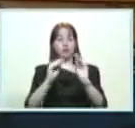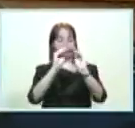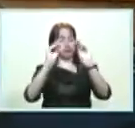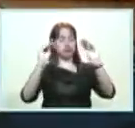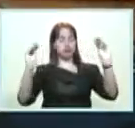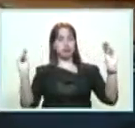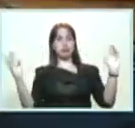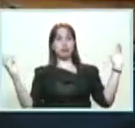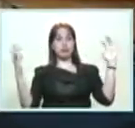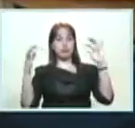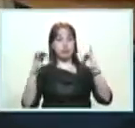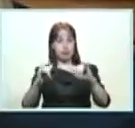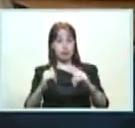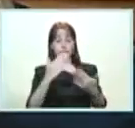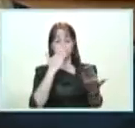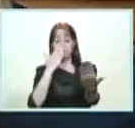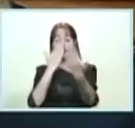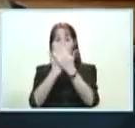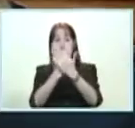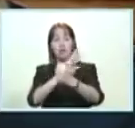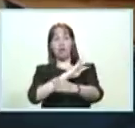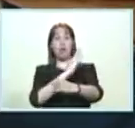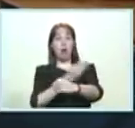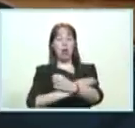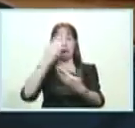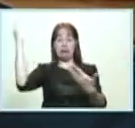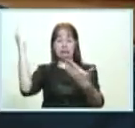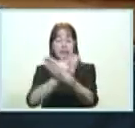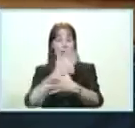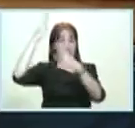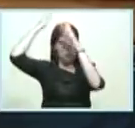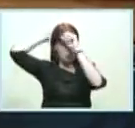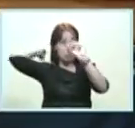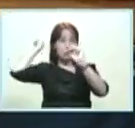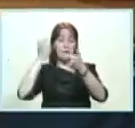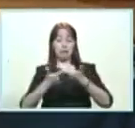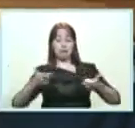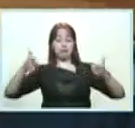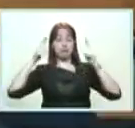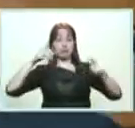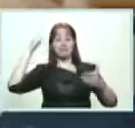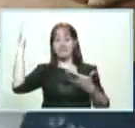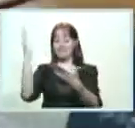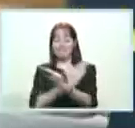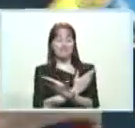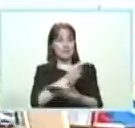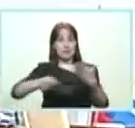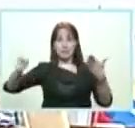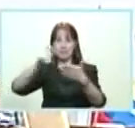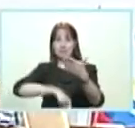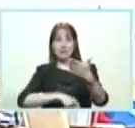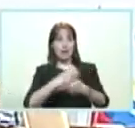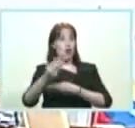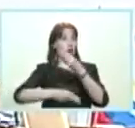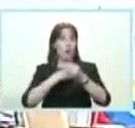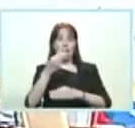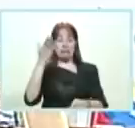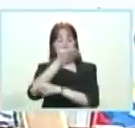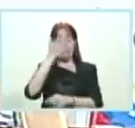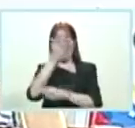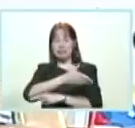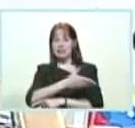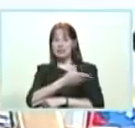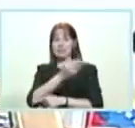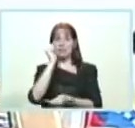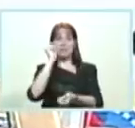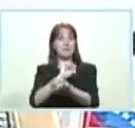citados. Y tiene plenos poderes, mire, para quitar la inmunidad a quien sea en este país, compadre. Porque la inmunidad no está hecho para cometer delitos.